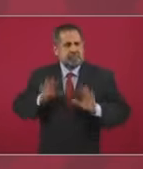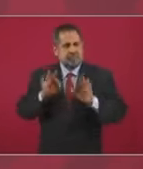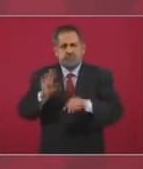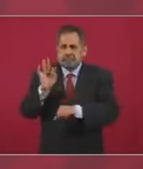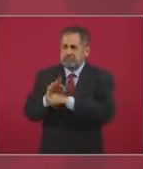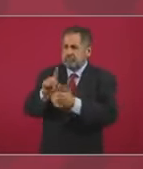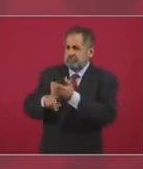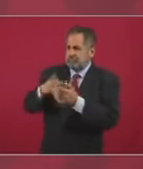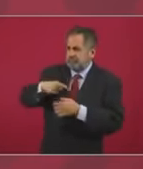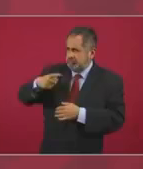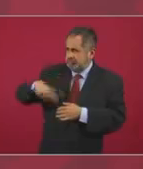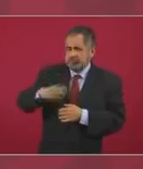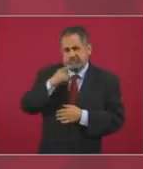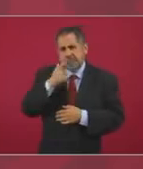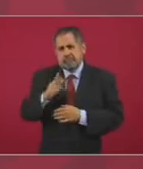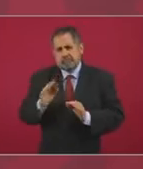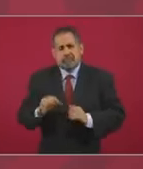pueblo.